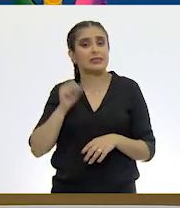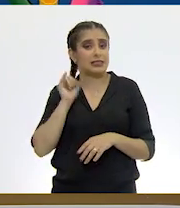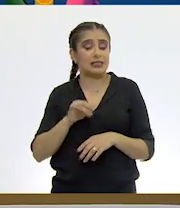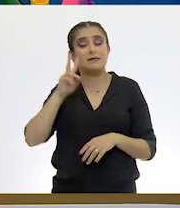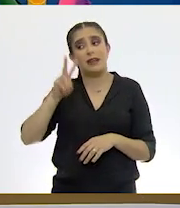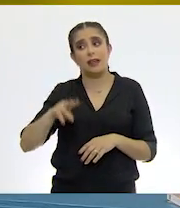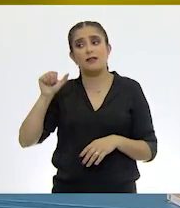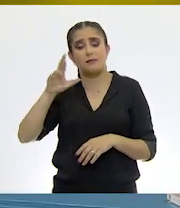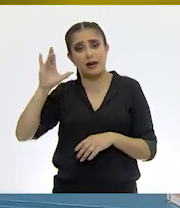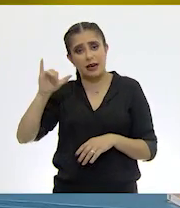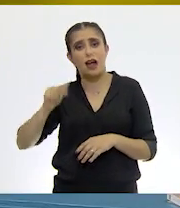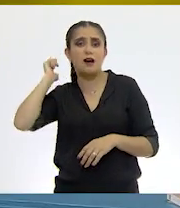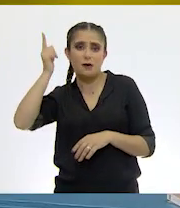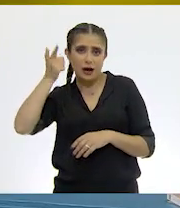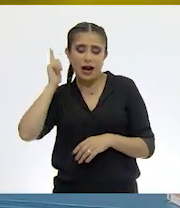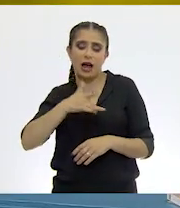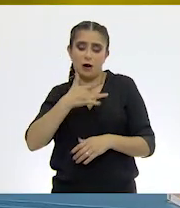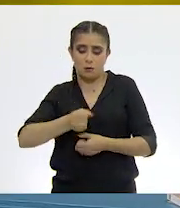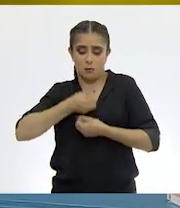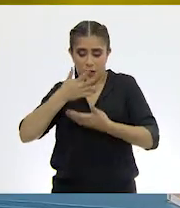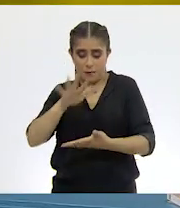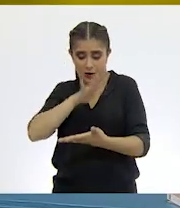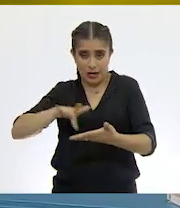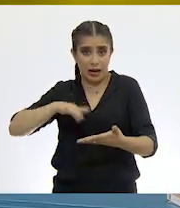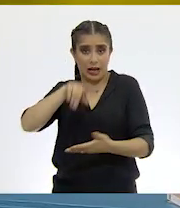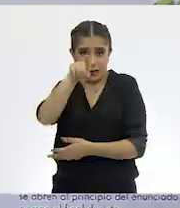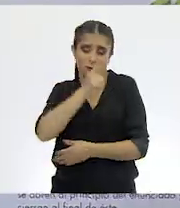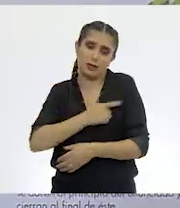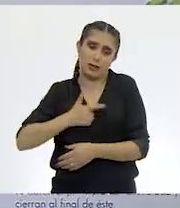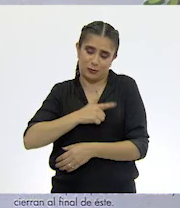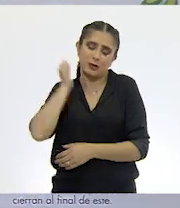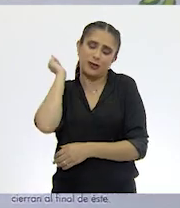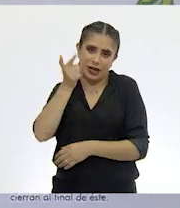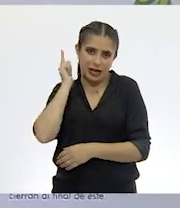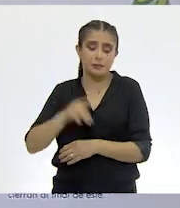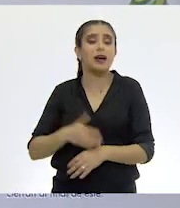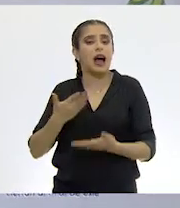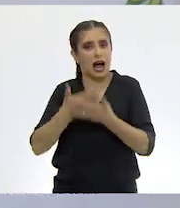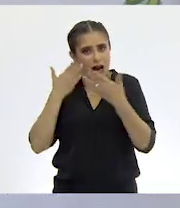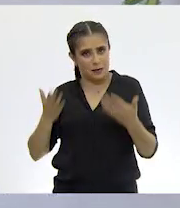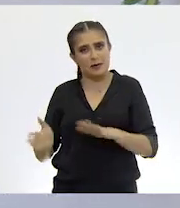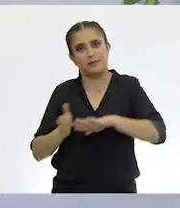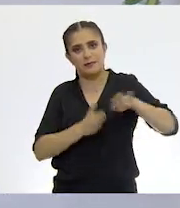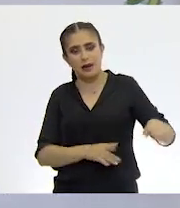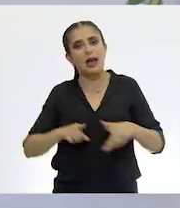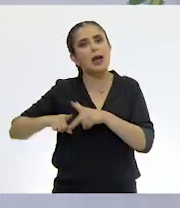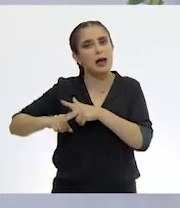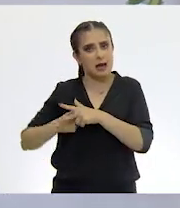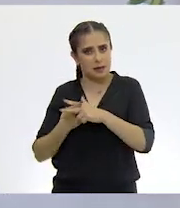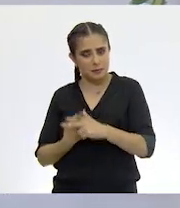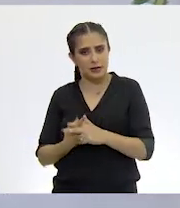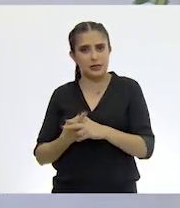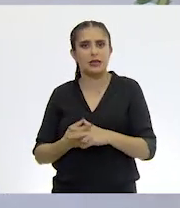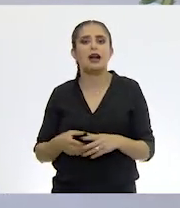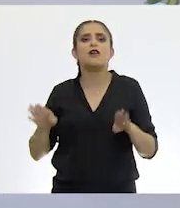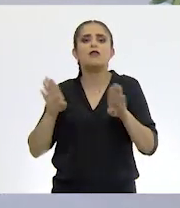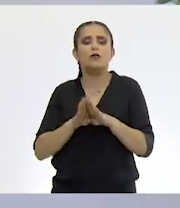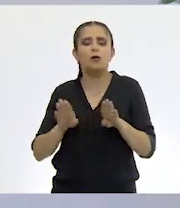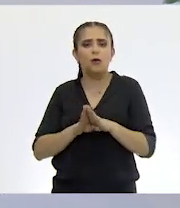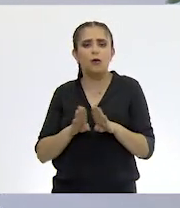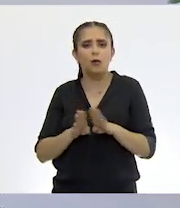pues ojalá los hayan disfrutado tanto como nosotras y vamos a comenzar ahora sí propiamente con el uso del discurso